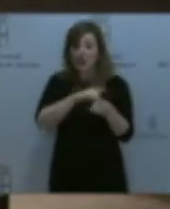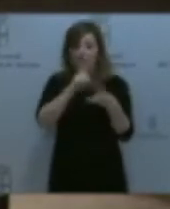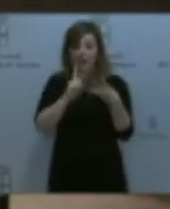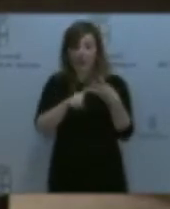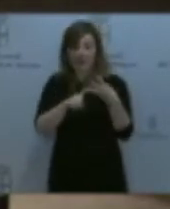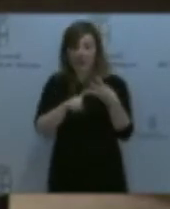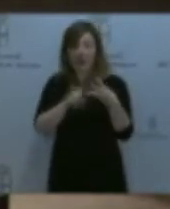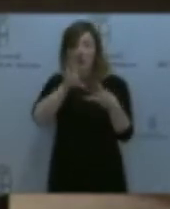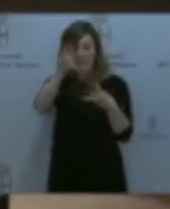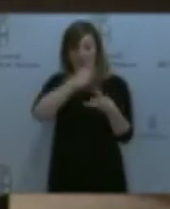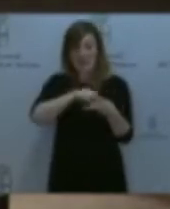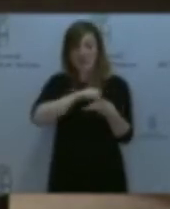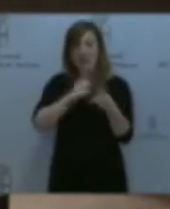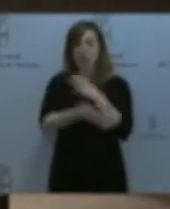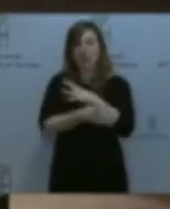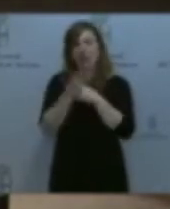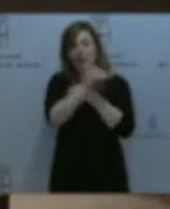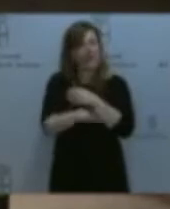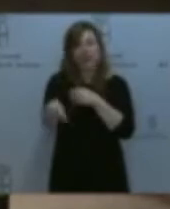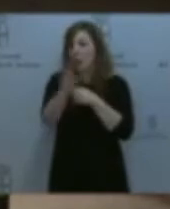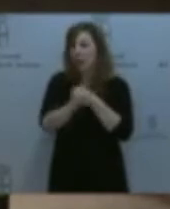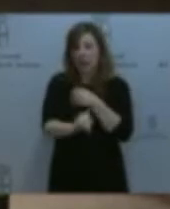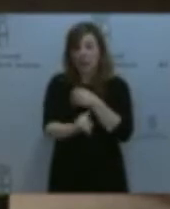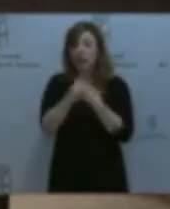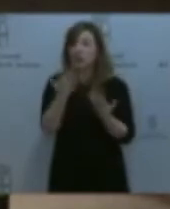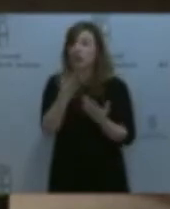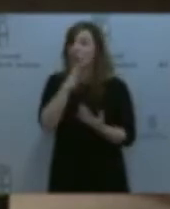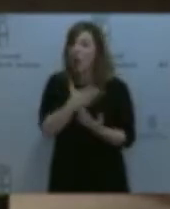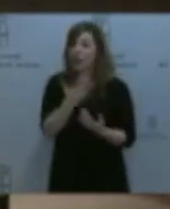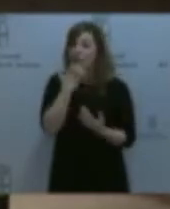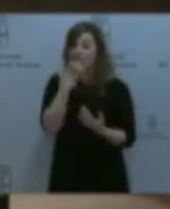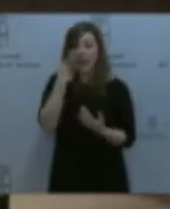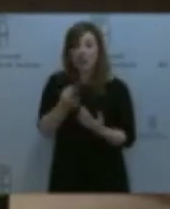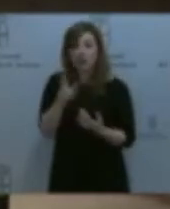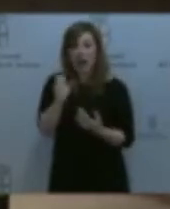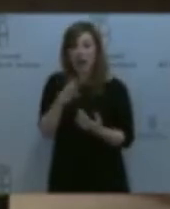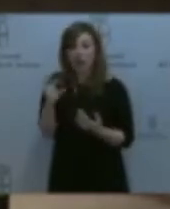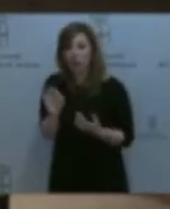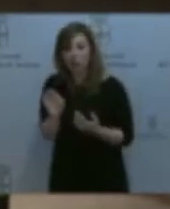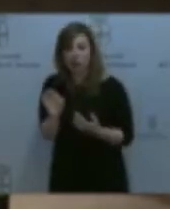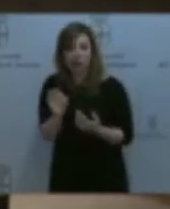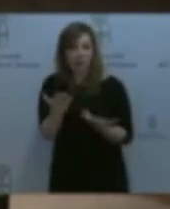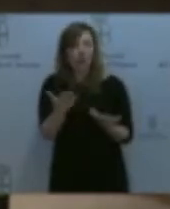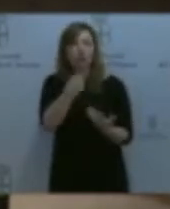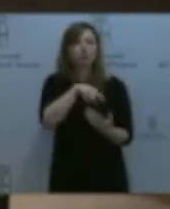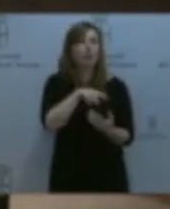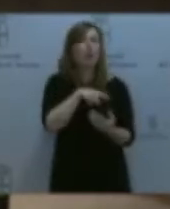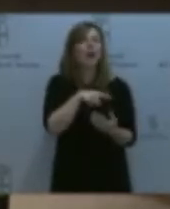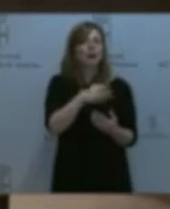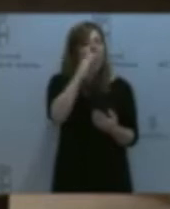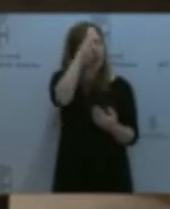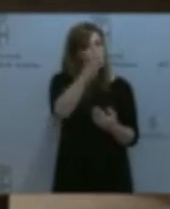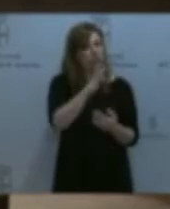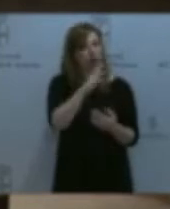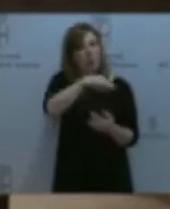infantil. Por tanto, si ahora ya no creeríamos a Rato, ¿por qué le tendremos que hacer caso a Montoro? Escuchar a Montoro a día de hoy